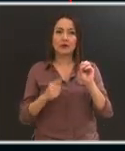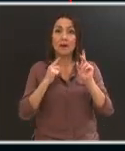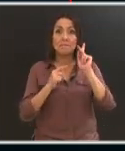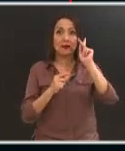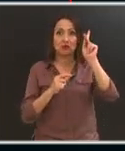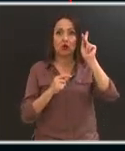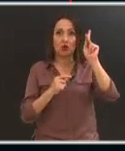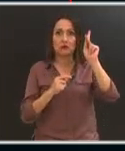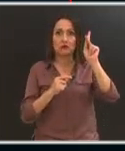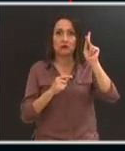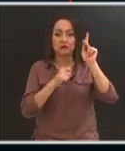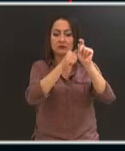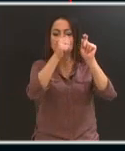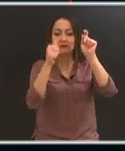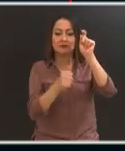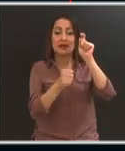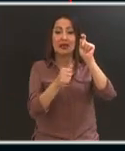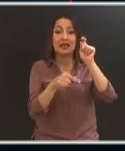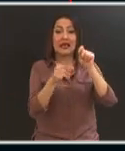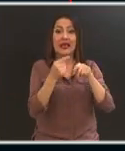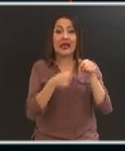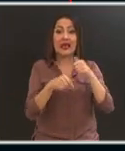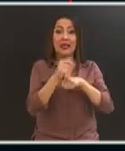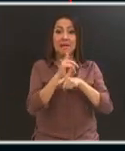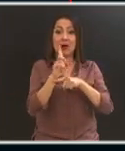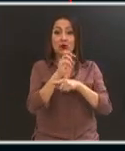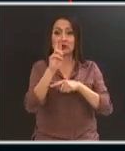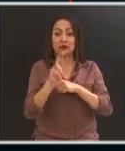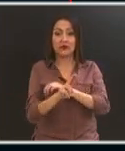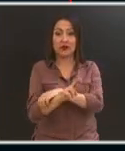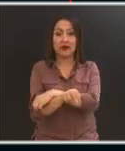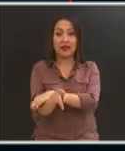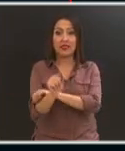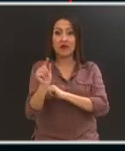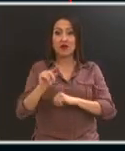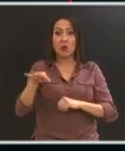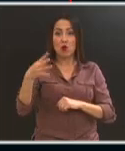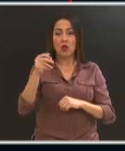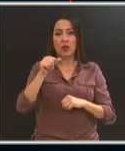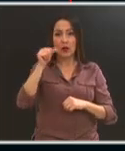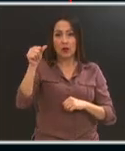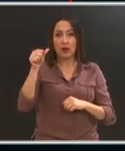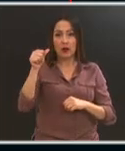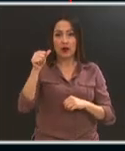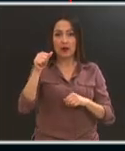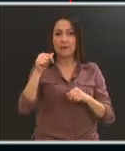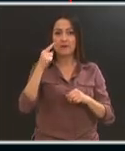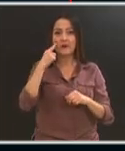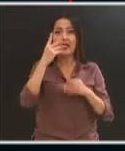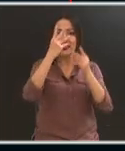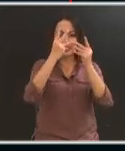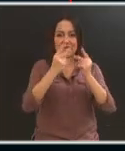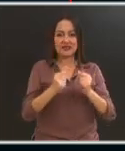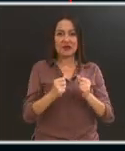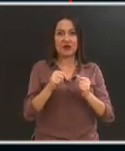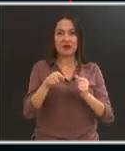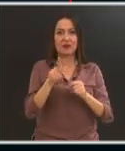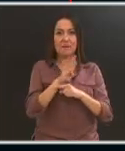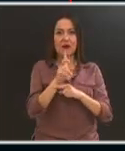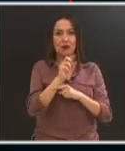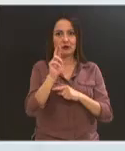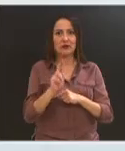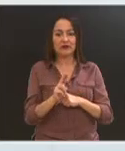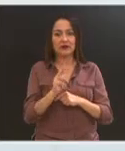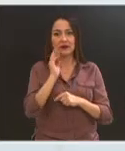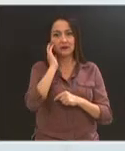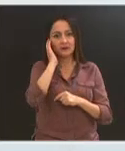evangélico, un gerente del Banco de Costa Rica de la sucursal de Río Cuarto de Alajuela y un tesorero del BCR. Este